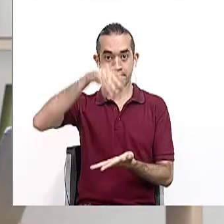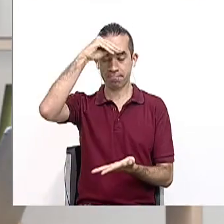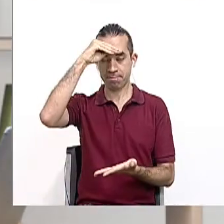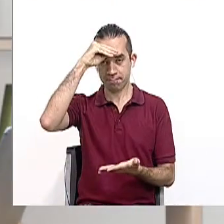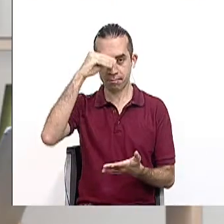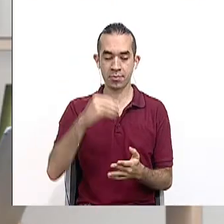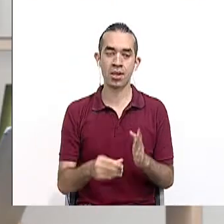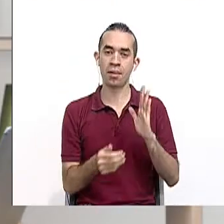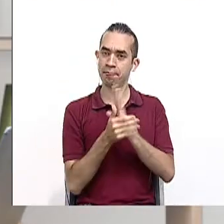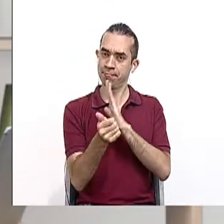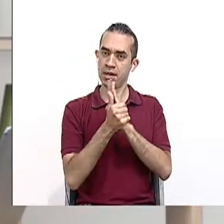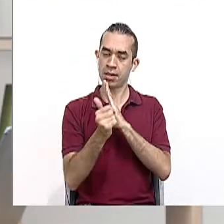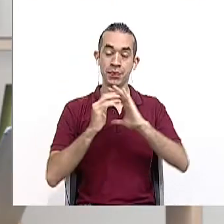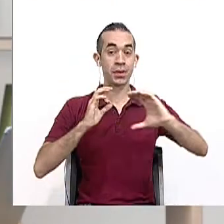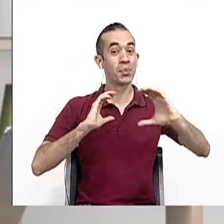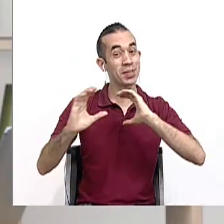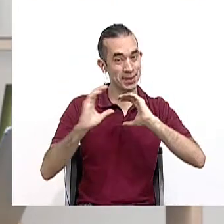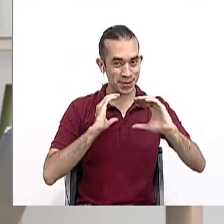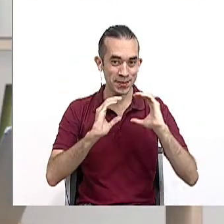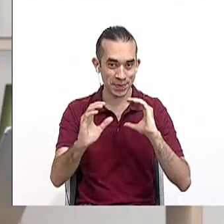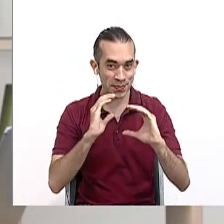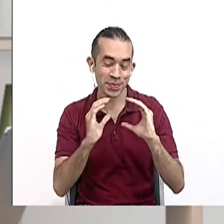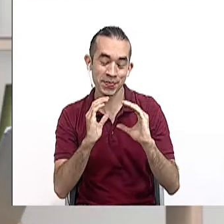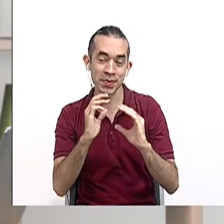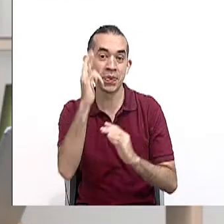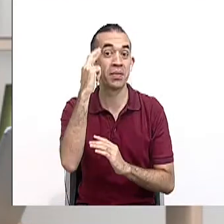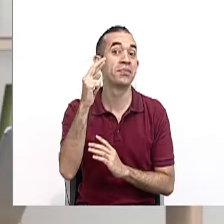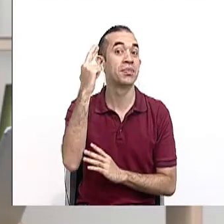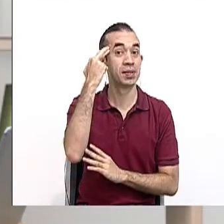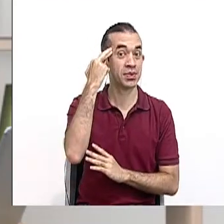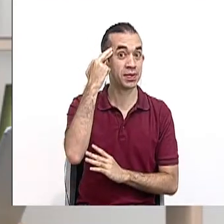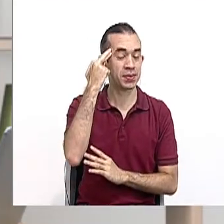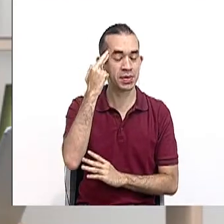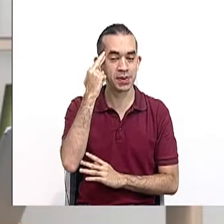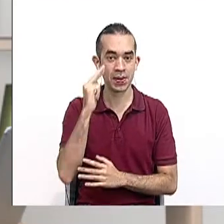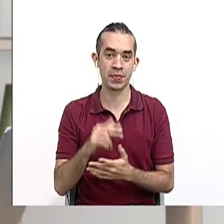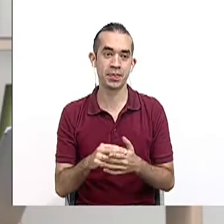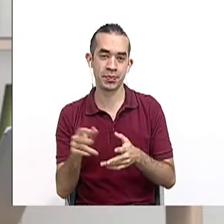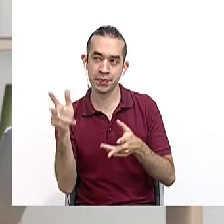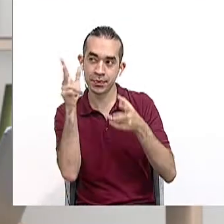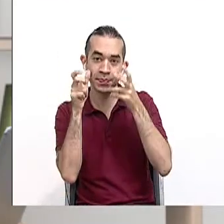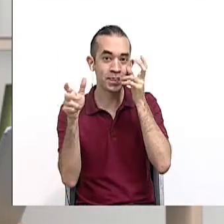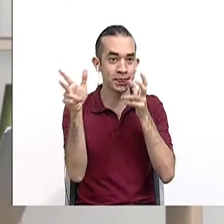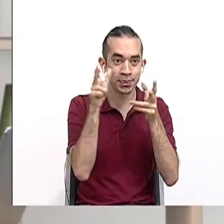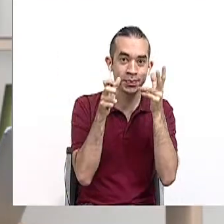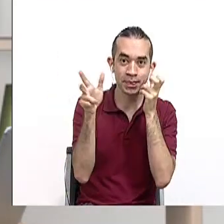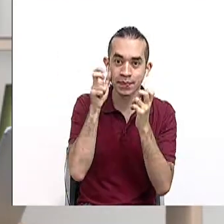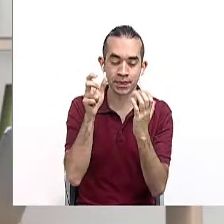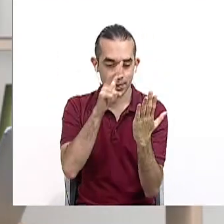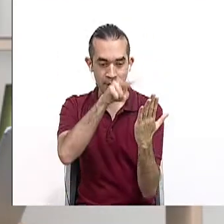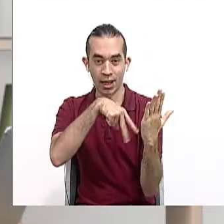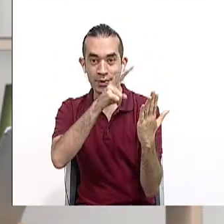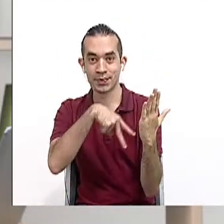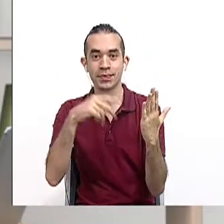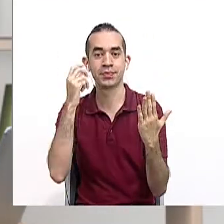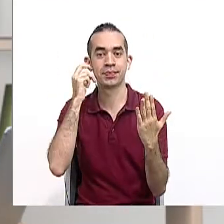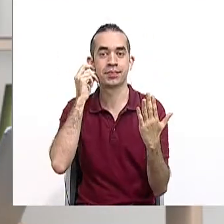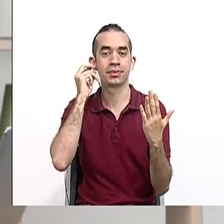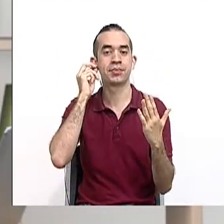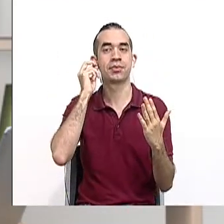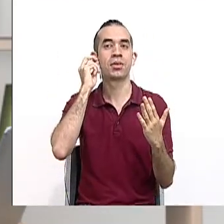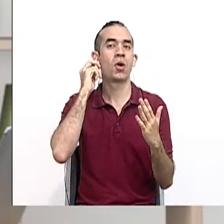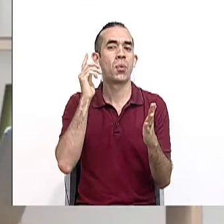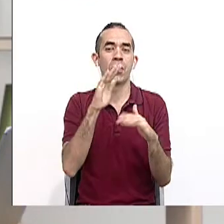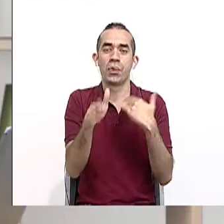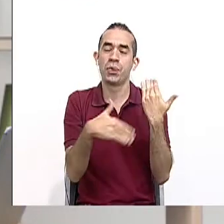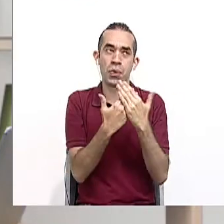habilidades de comunicación, de reflexión, de lectura de nuestro entorno, de nuestros textos, de todo lo que nos